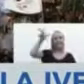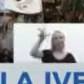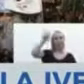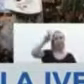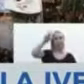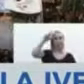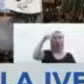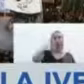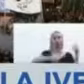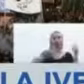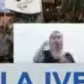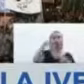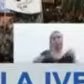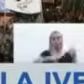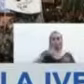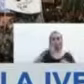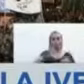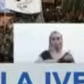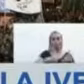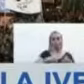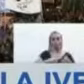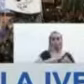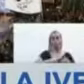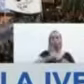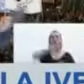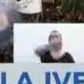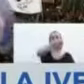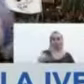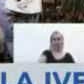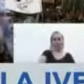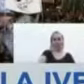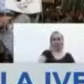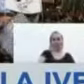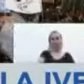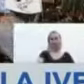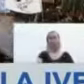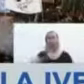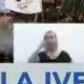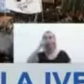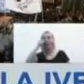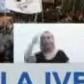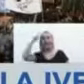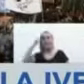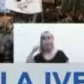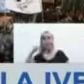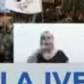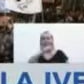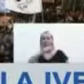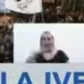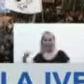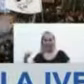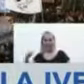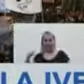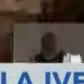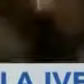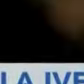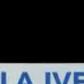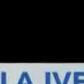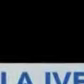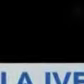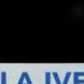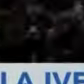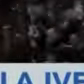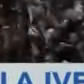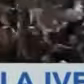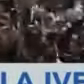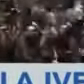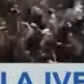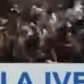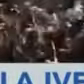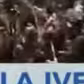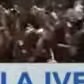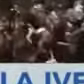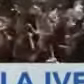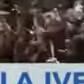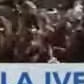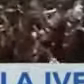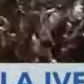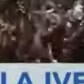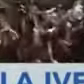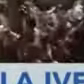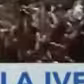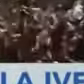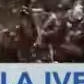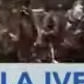votos afirmativos y 29 negativos y una abstención resulta aprobado. Se